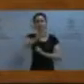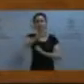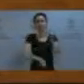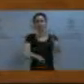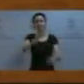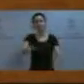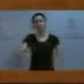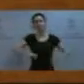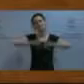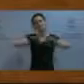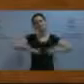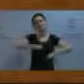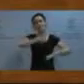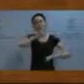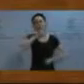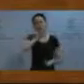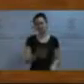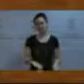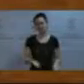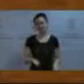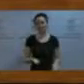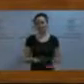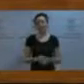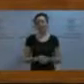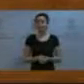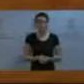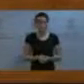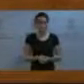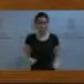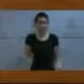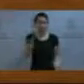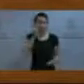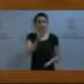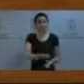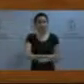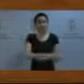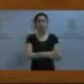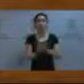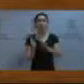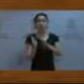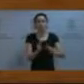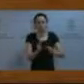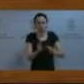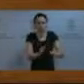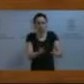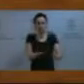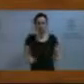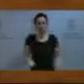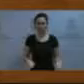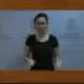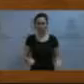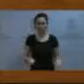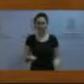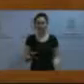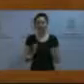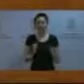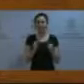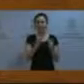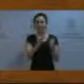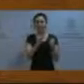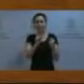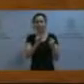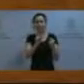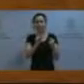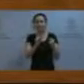personas mayores. Tenemos claro que el Gobierno de Javier Fernández, a su Gobierno, no le gustan estos debates sobre